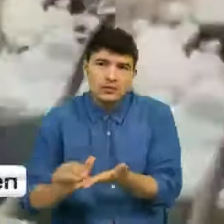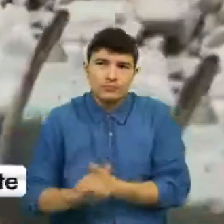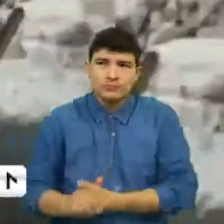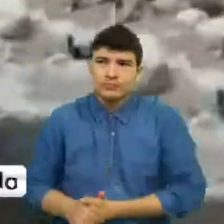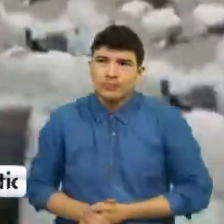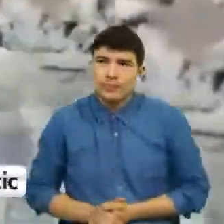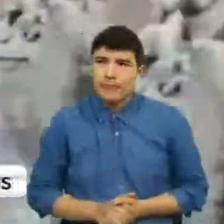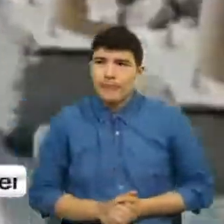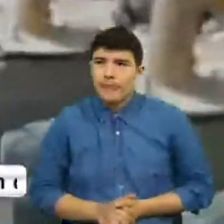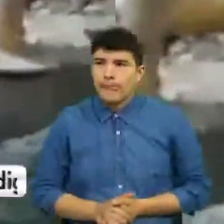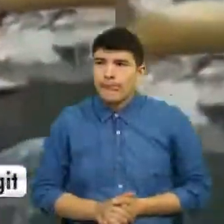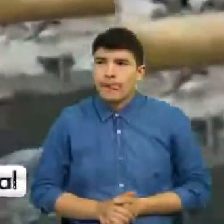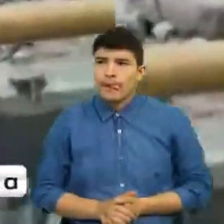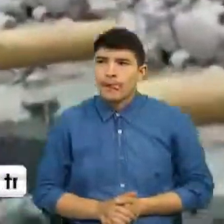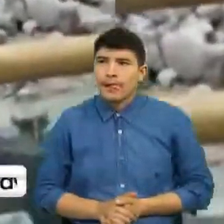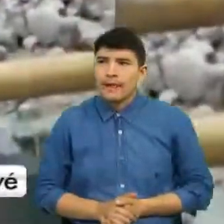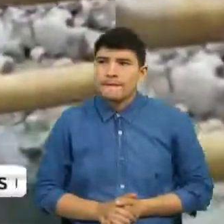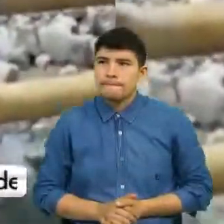tragedia.